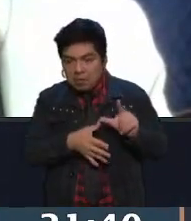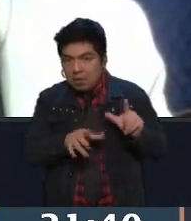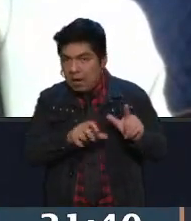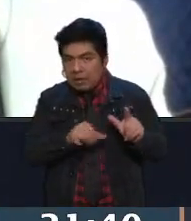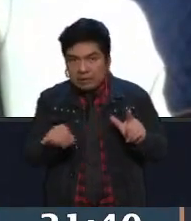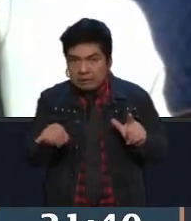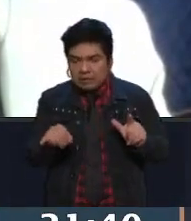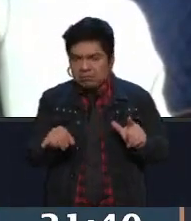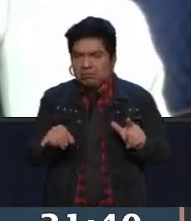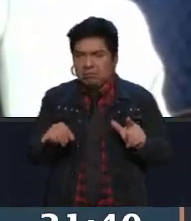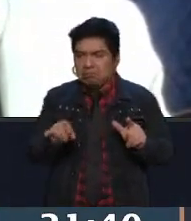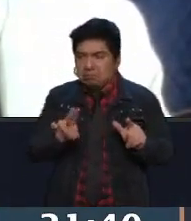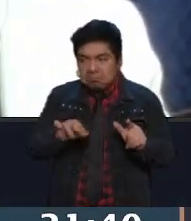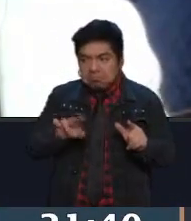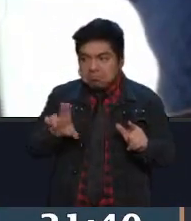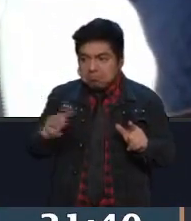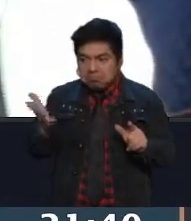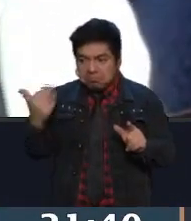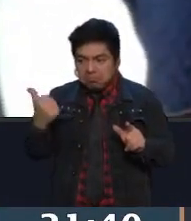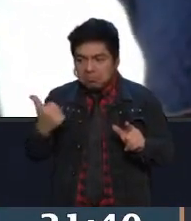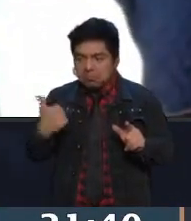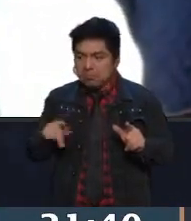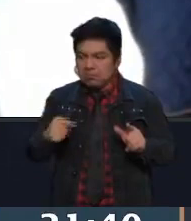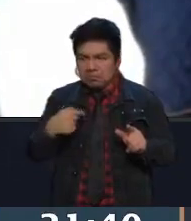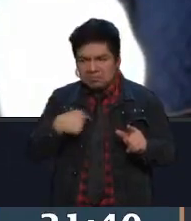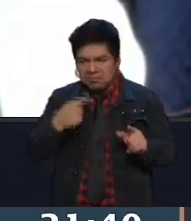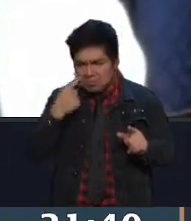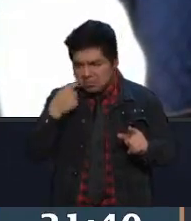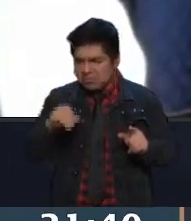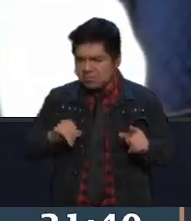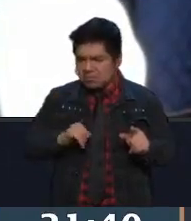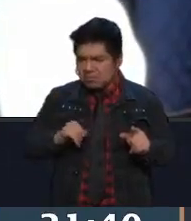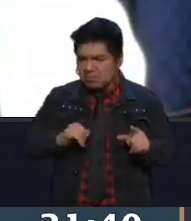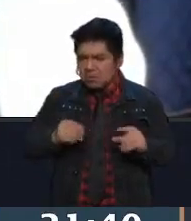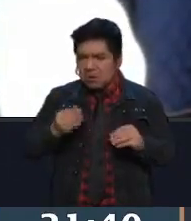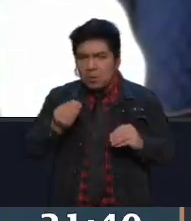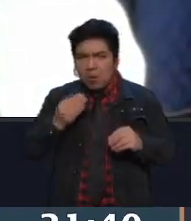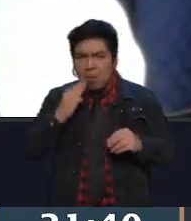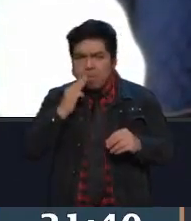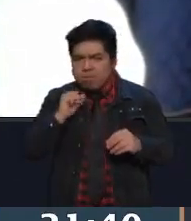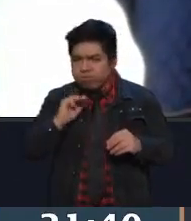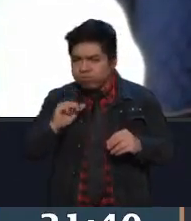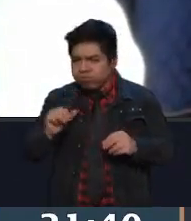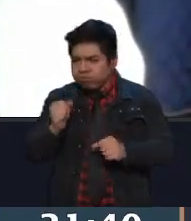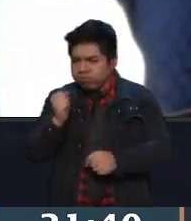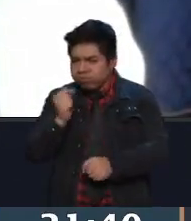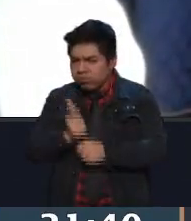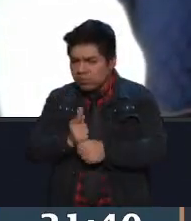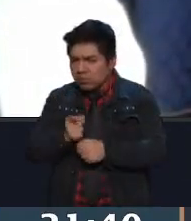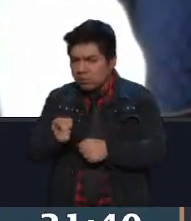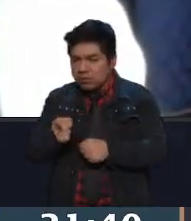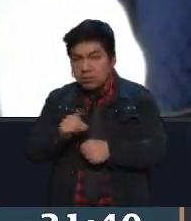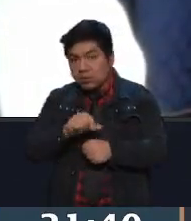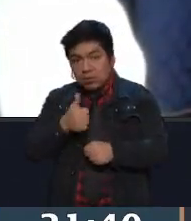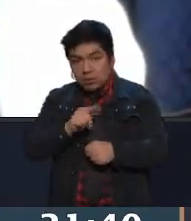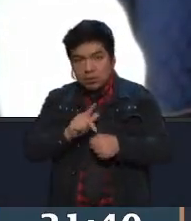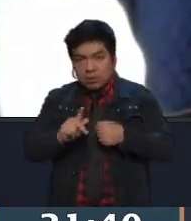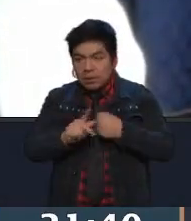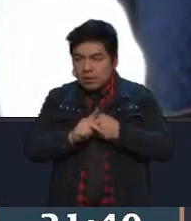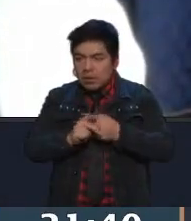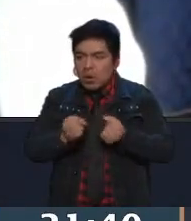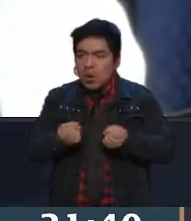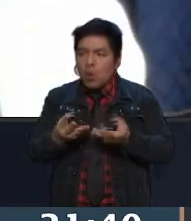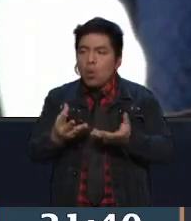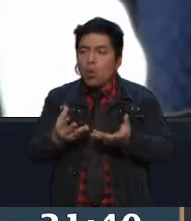había ocurrido y me llama la atención, ¿cuál ha sido la cantidad de mensajes que ustedes han identificado que han venido de parte de otros